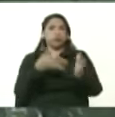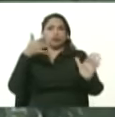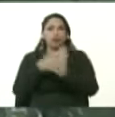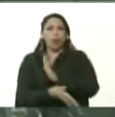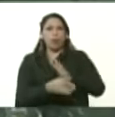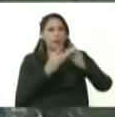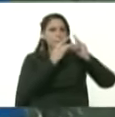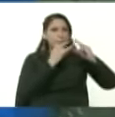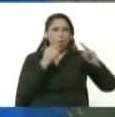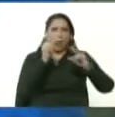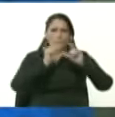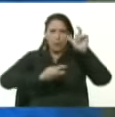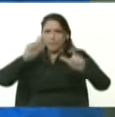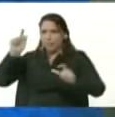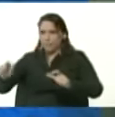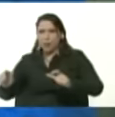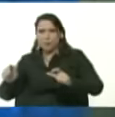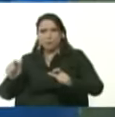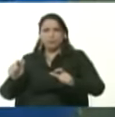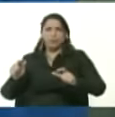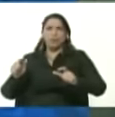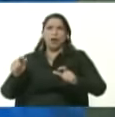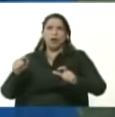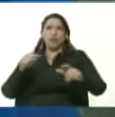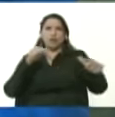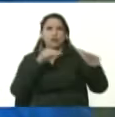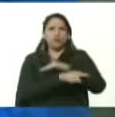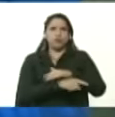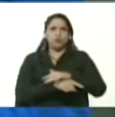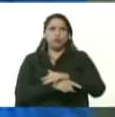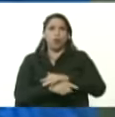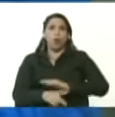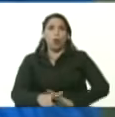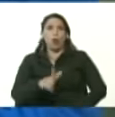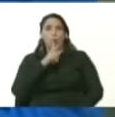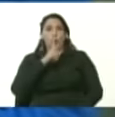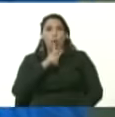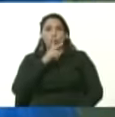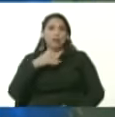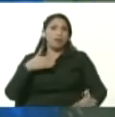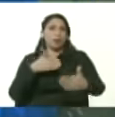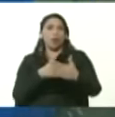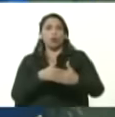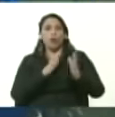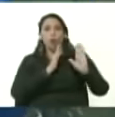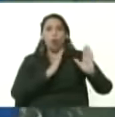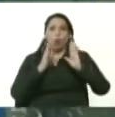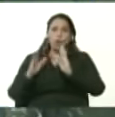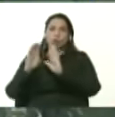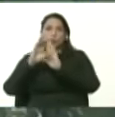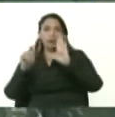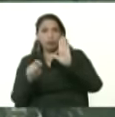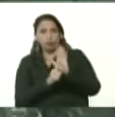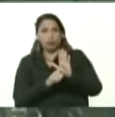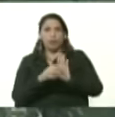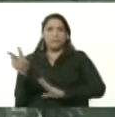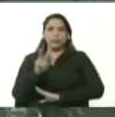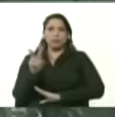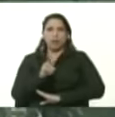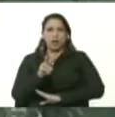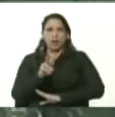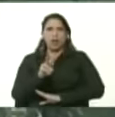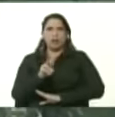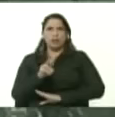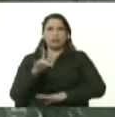de personas incursas en graves delitos contra el orden constitucional en Venezuela, delitos de terrorismo